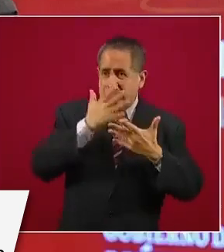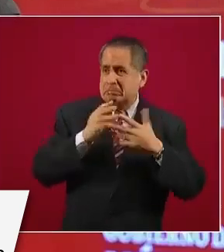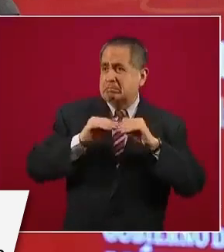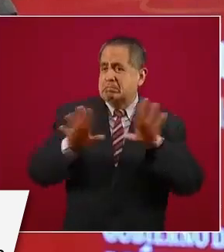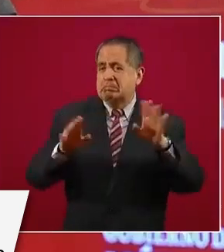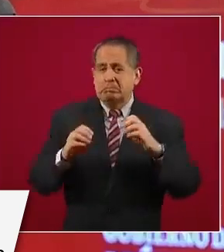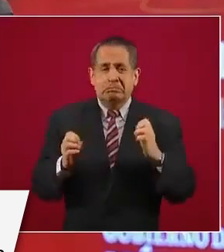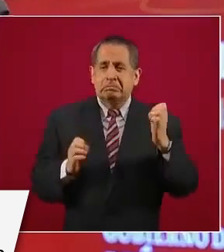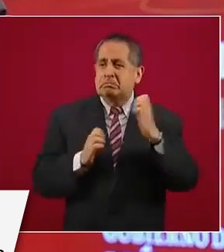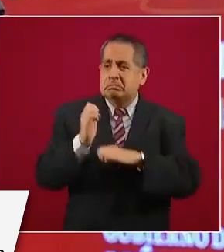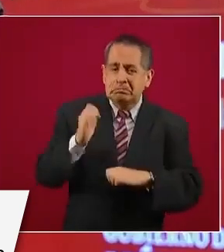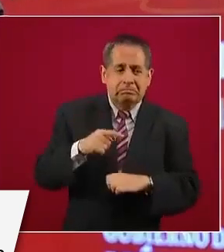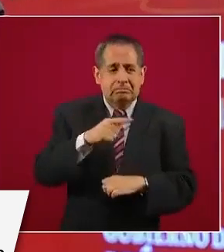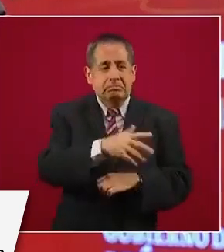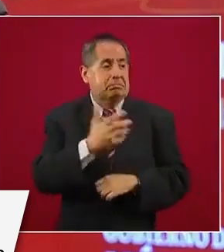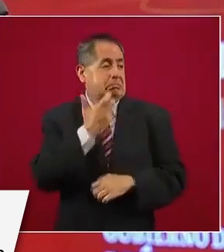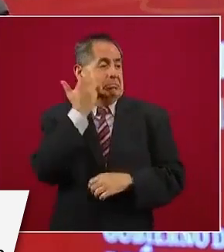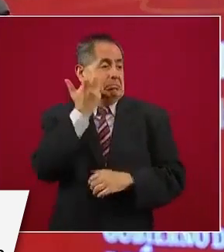el amarillismo